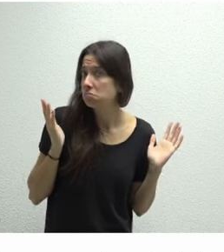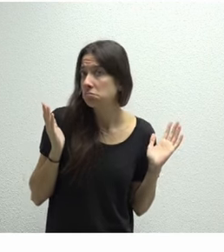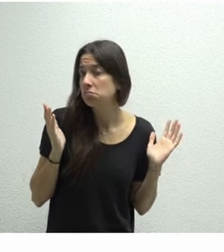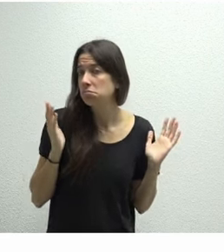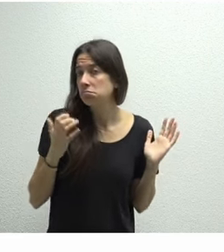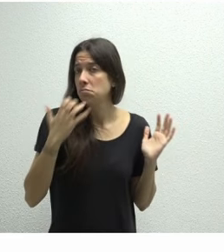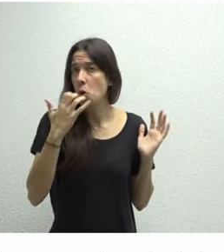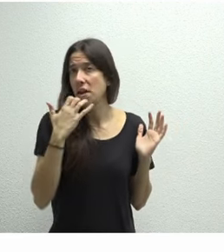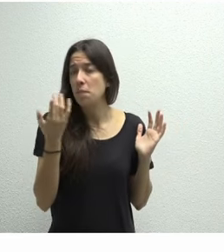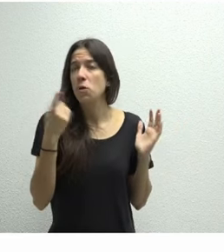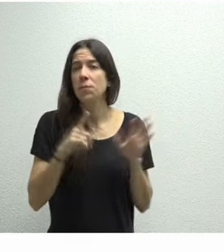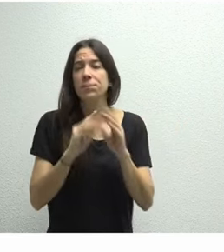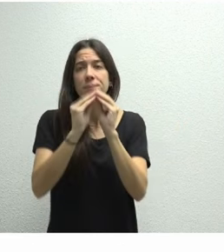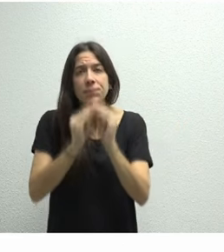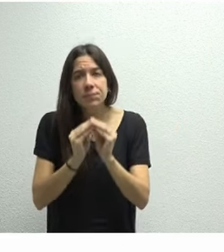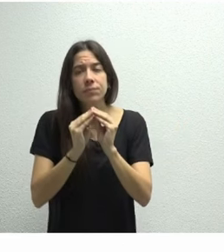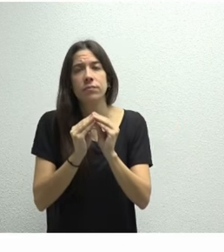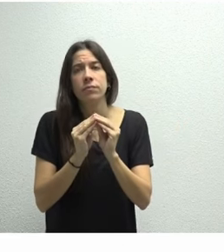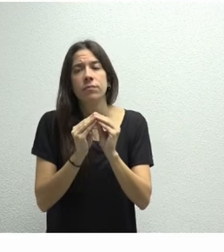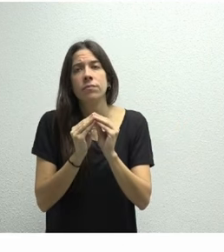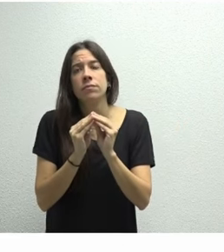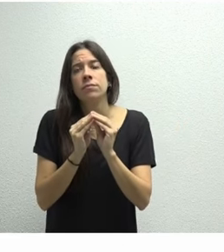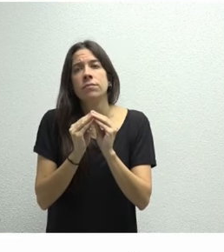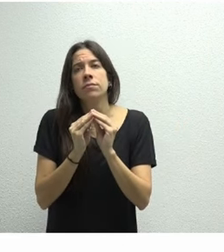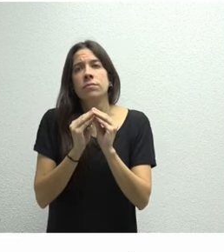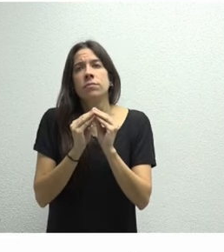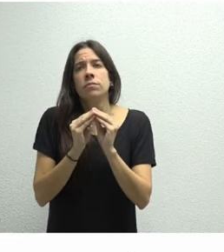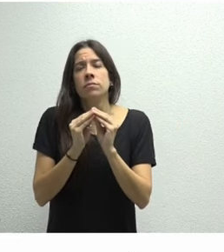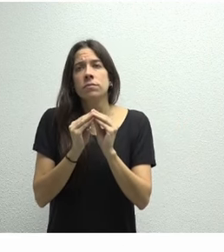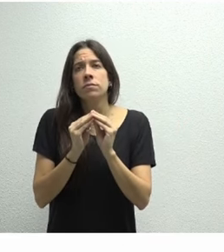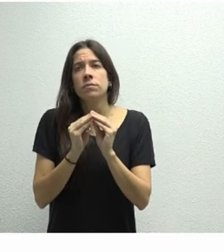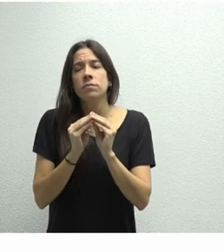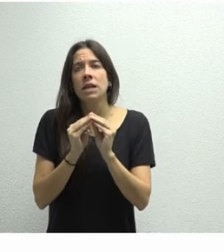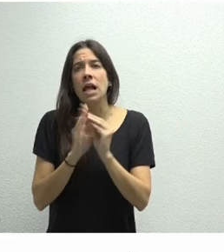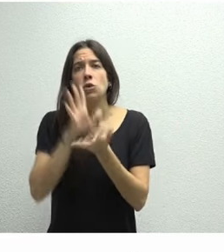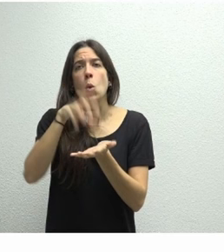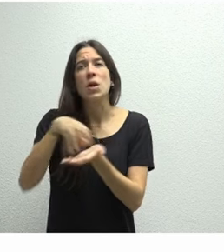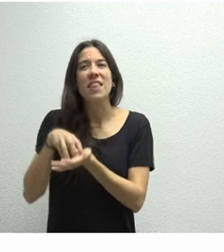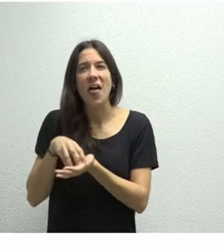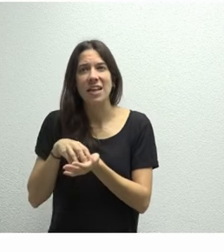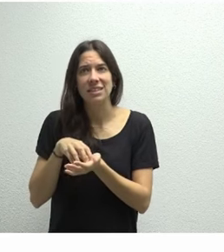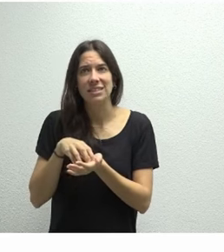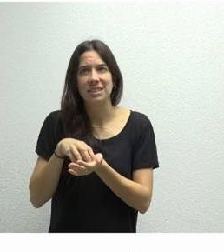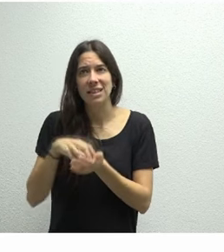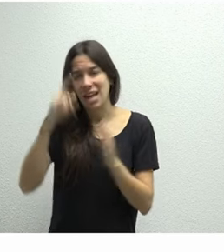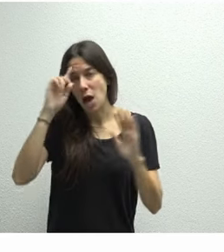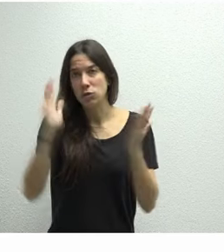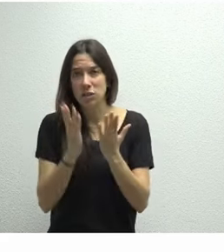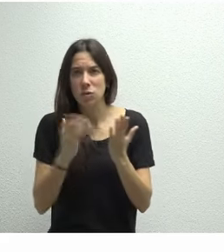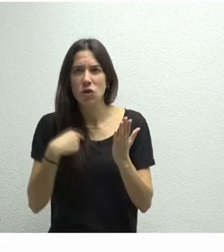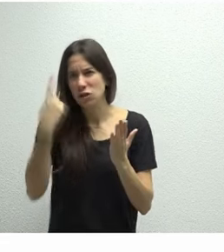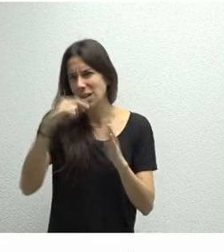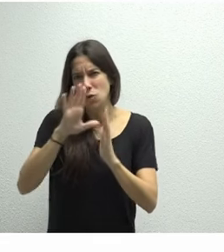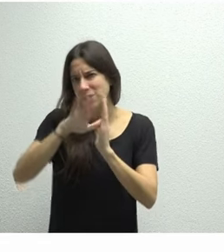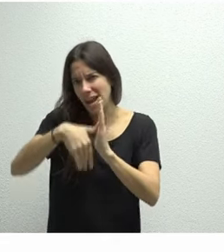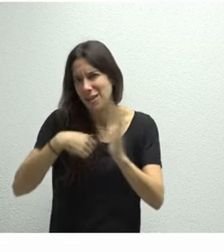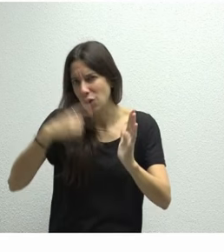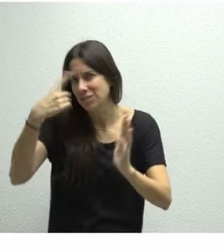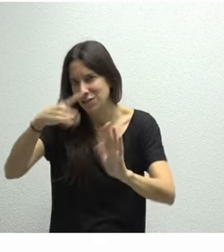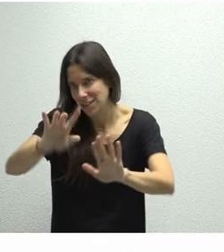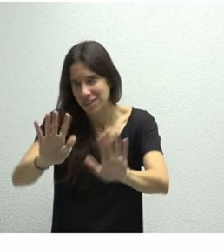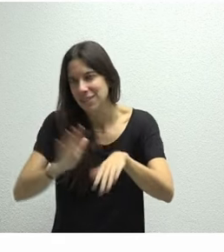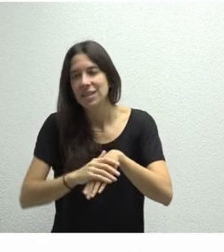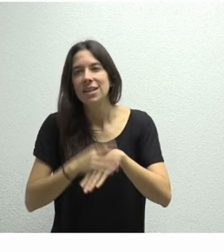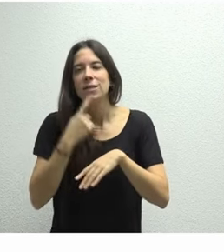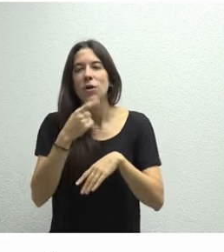como desarrollar ya os digo esas unidades de autismo muy tarde de tiempo lo sé la comunidad de valencia